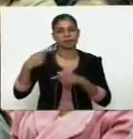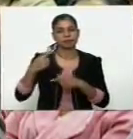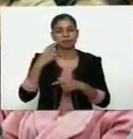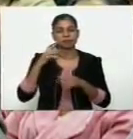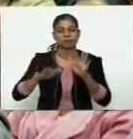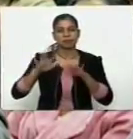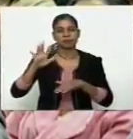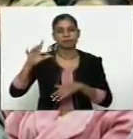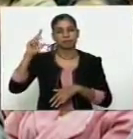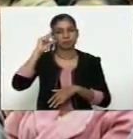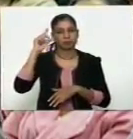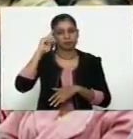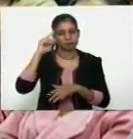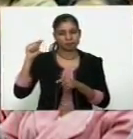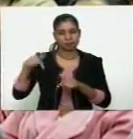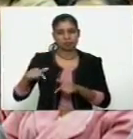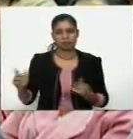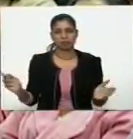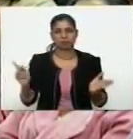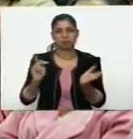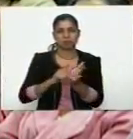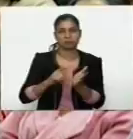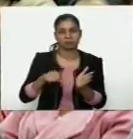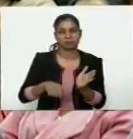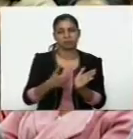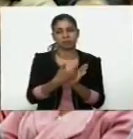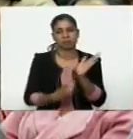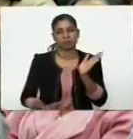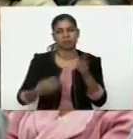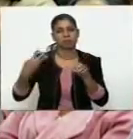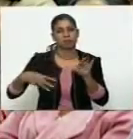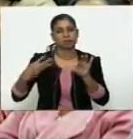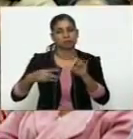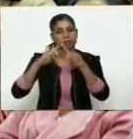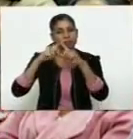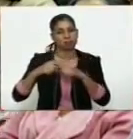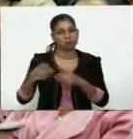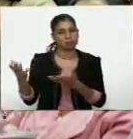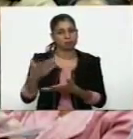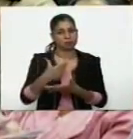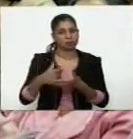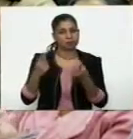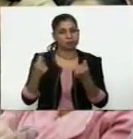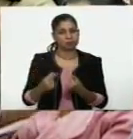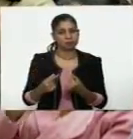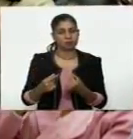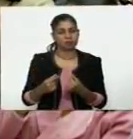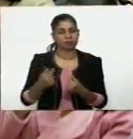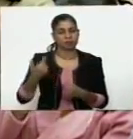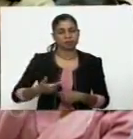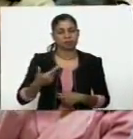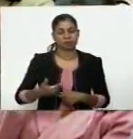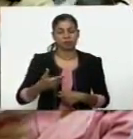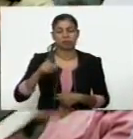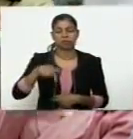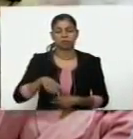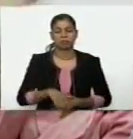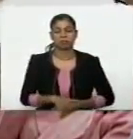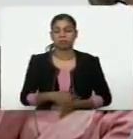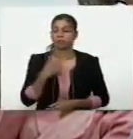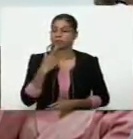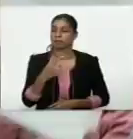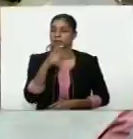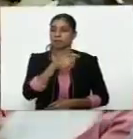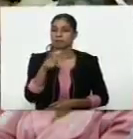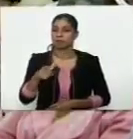entregar cuenta, resultado de la eficiencia, lo que va a significar el Petro para nuestro país. Pero más importante aún, decirle a estas personas